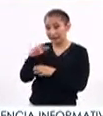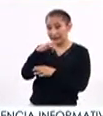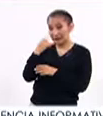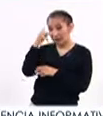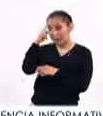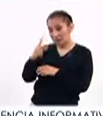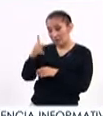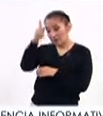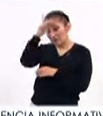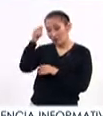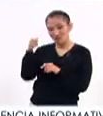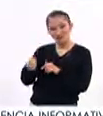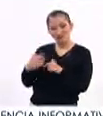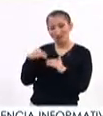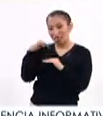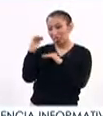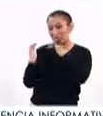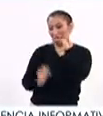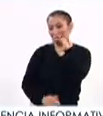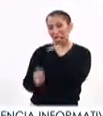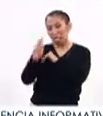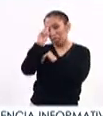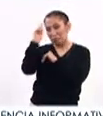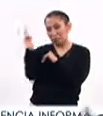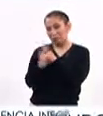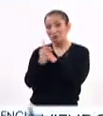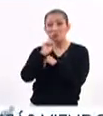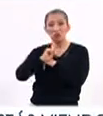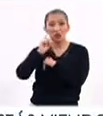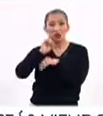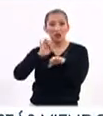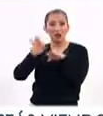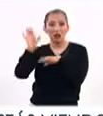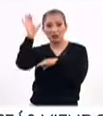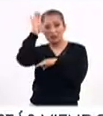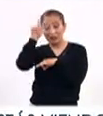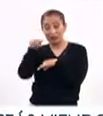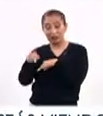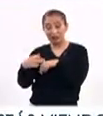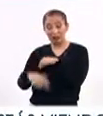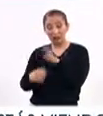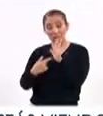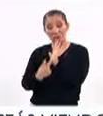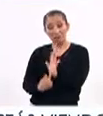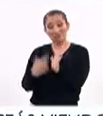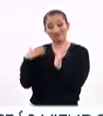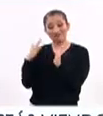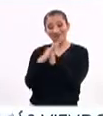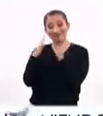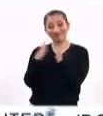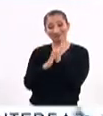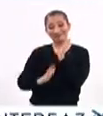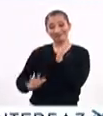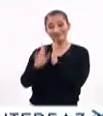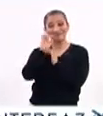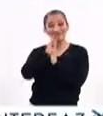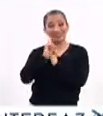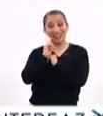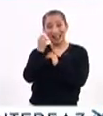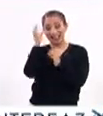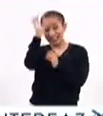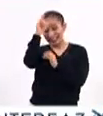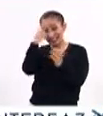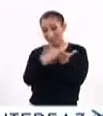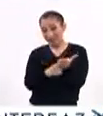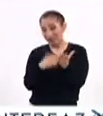Chile, México y Perú tienen las cifras más bajas de científicas. Estas cifras muestran que la participación del sector femenino en la